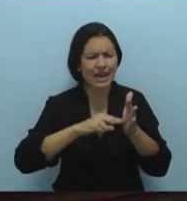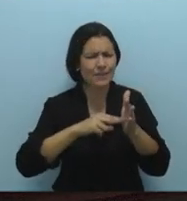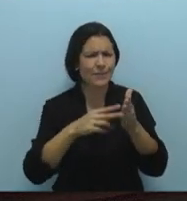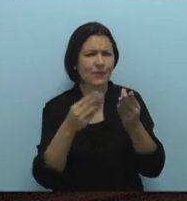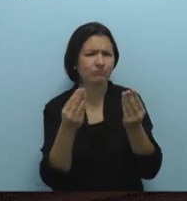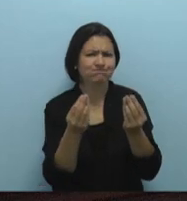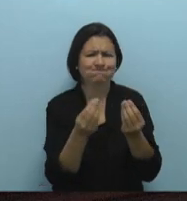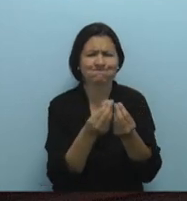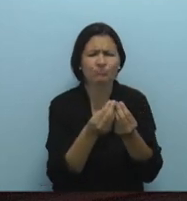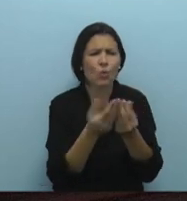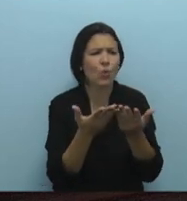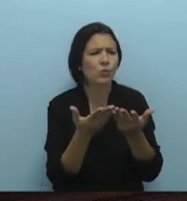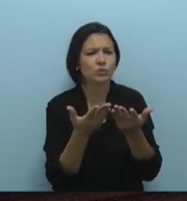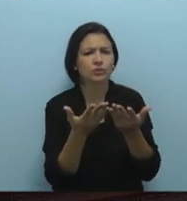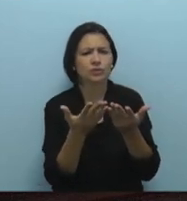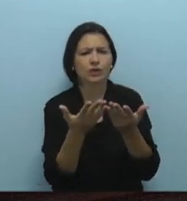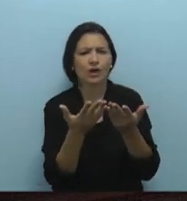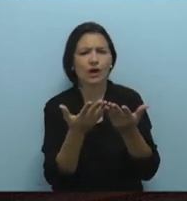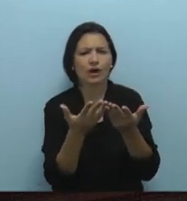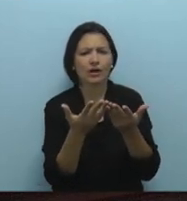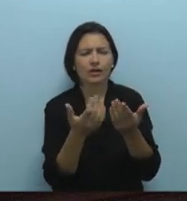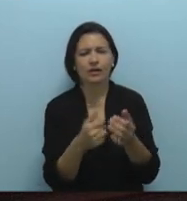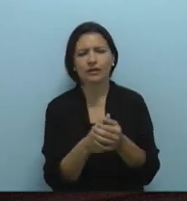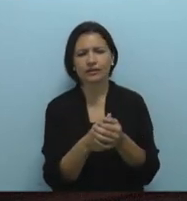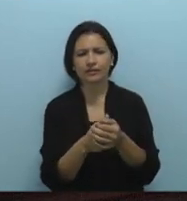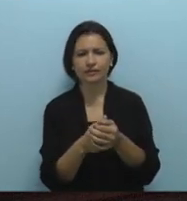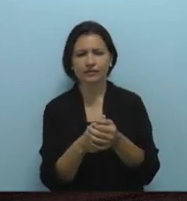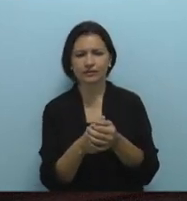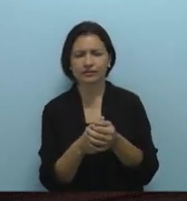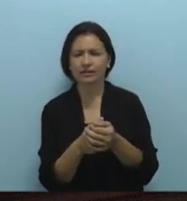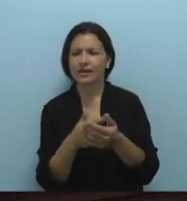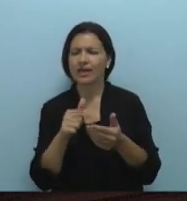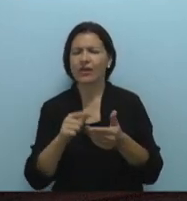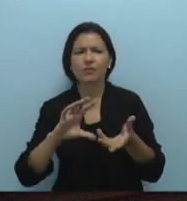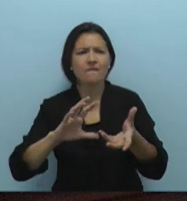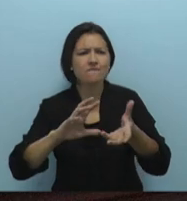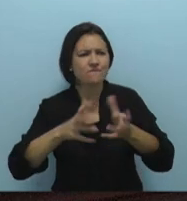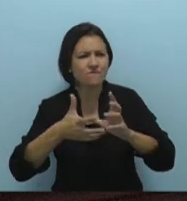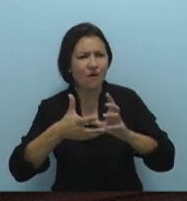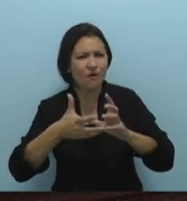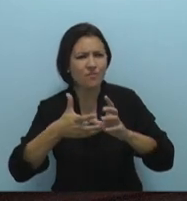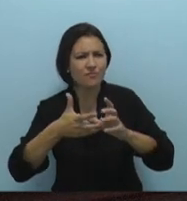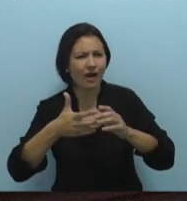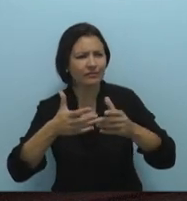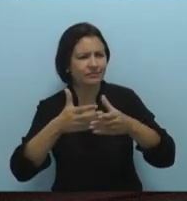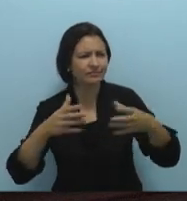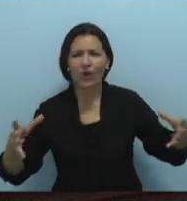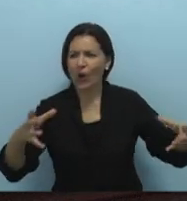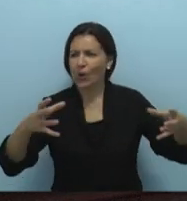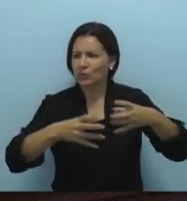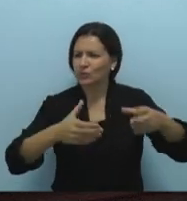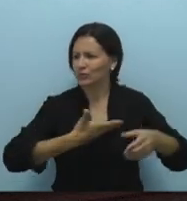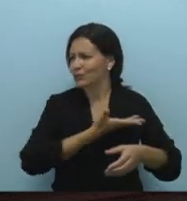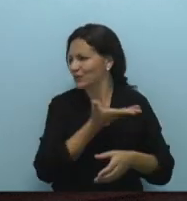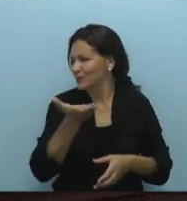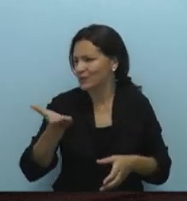lo que más me interesa, es que entendamos que el voluntariado es una herramienta de construcción colectiva. En